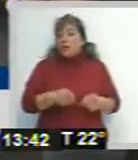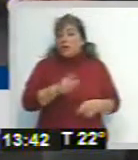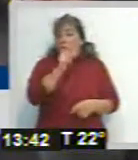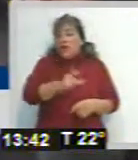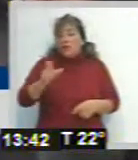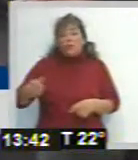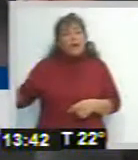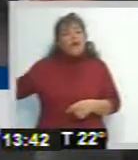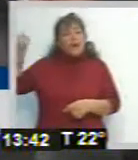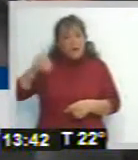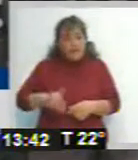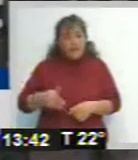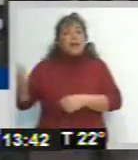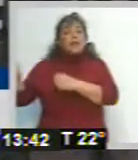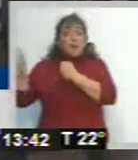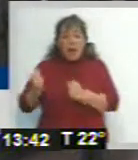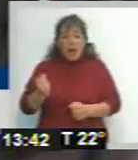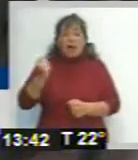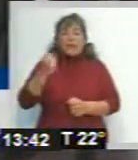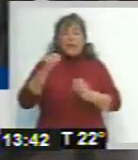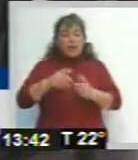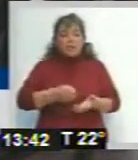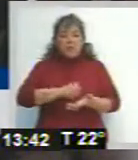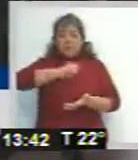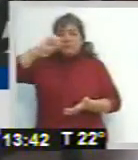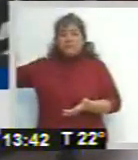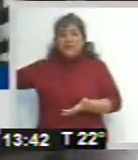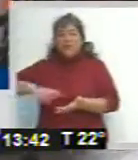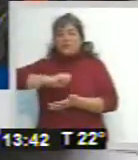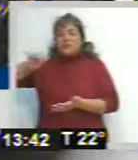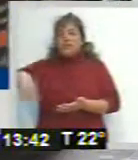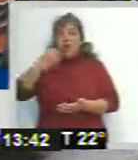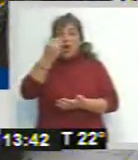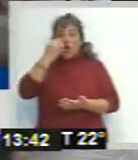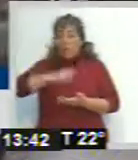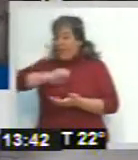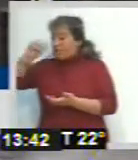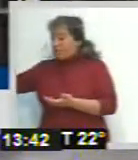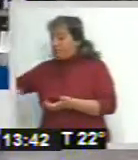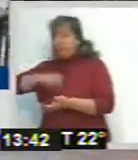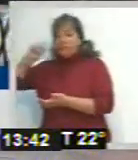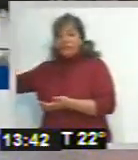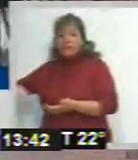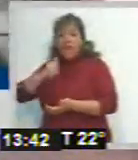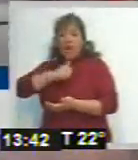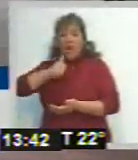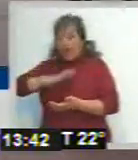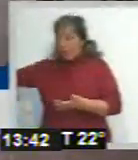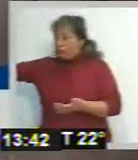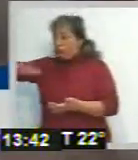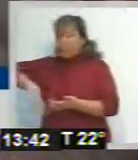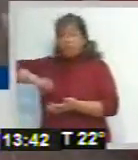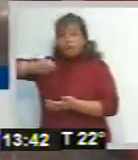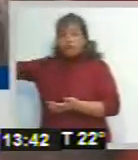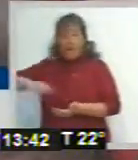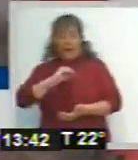al parque, que tira las cosas y Que come y arroja los residuos directamente al agua, por ejemplo, en vez de a los